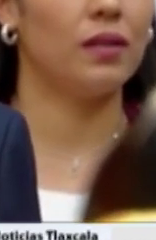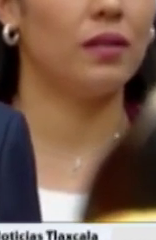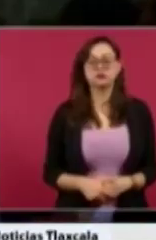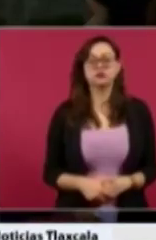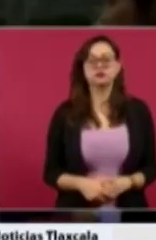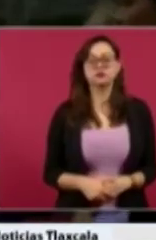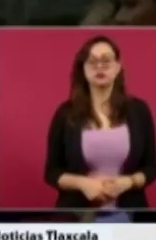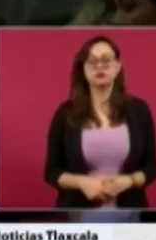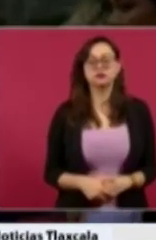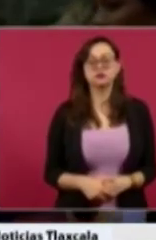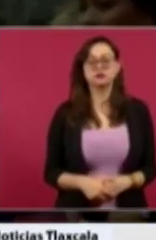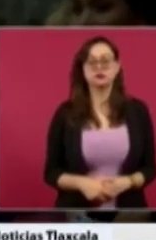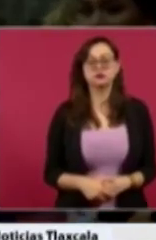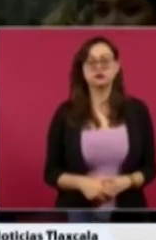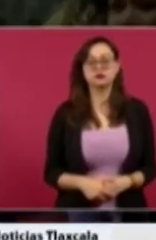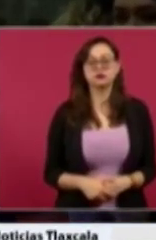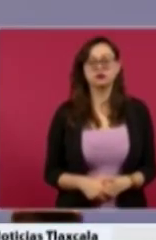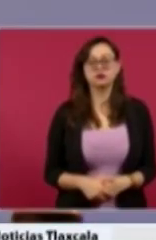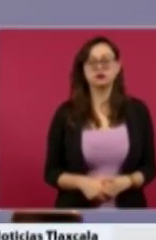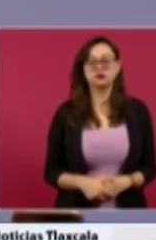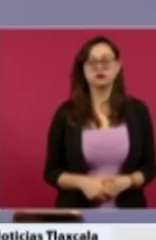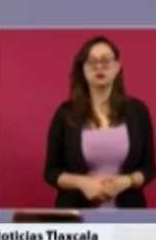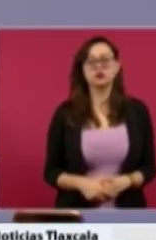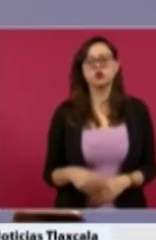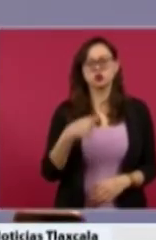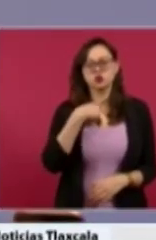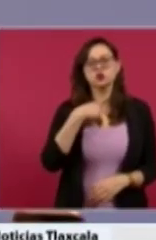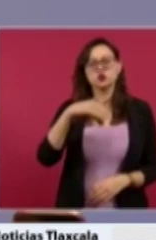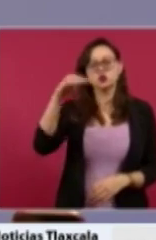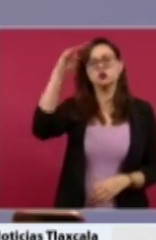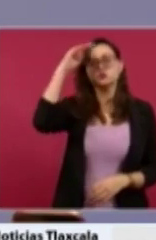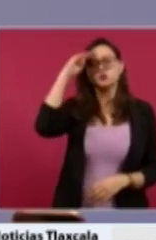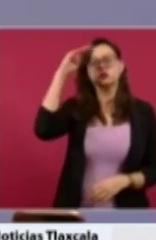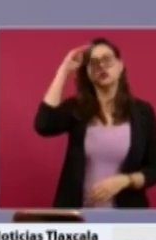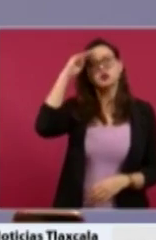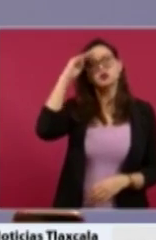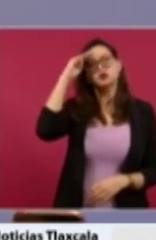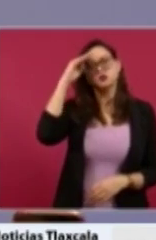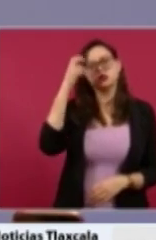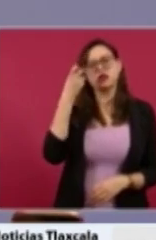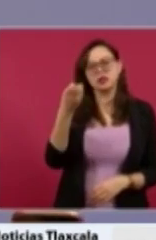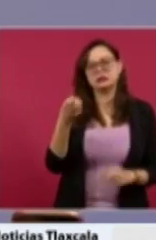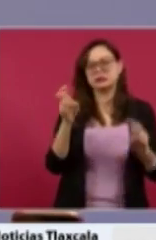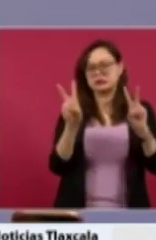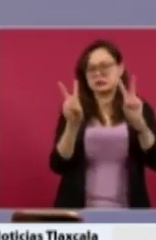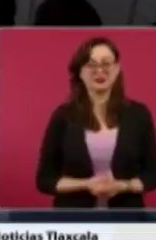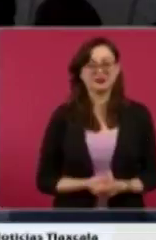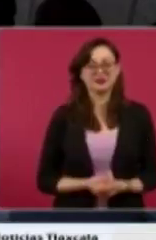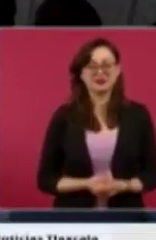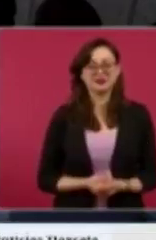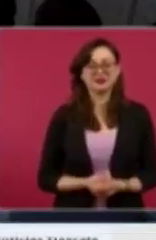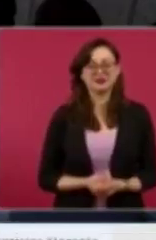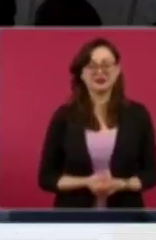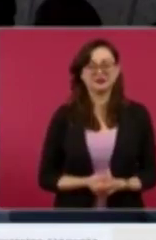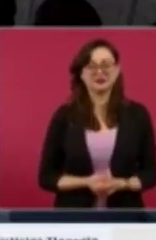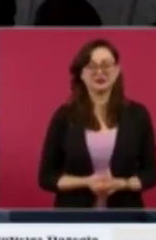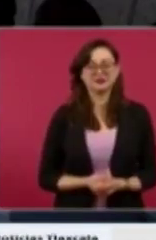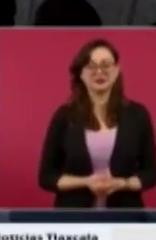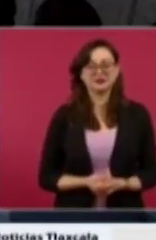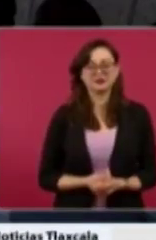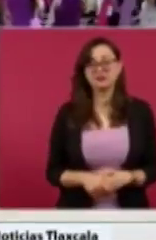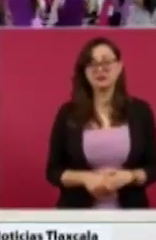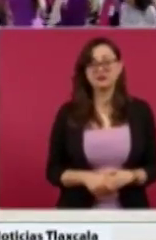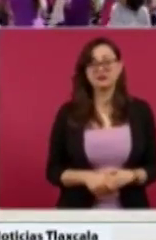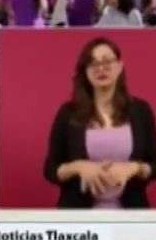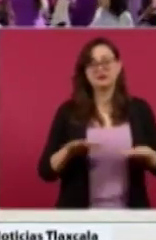en Palacio Nacional. En su mensaje, el titular del Ejecutivo Federal expuso que el actual gobierno trabaja de la mano con las mujeres, teniendo una transformación en